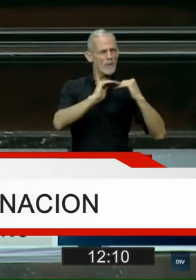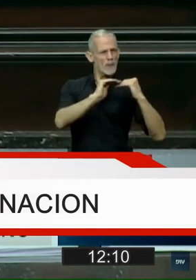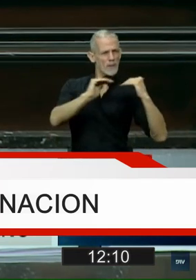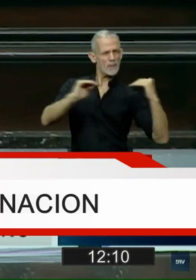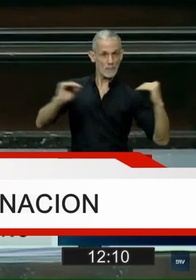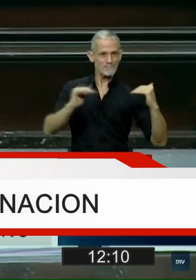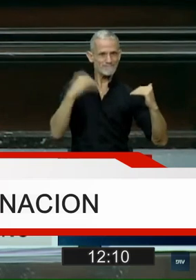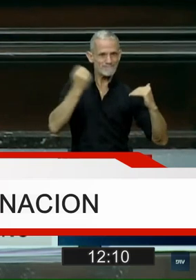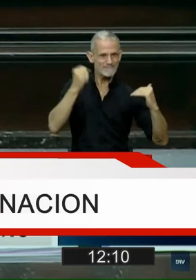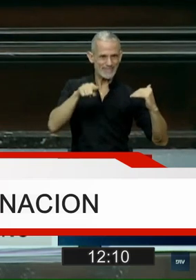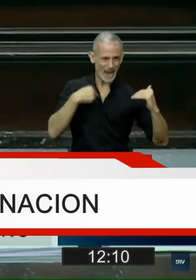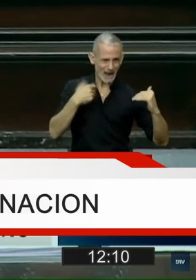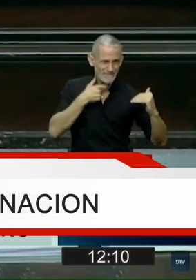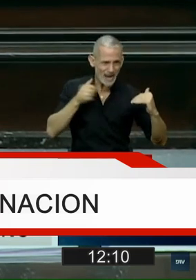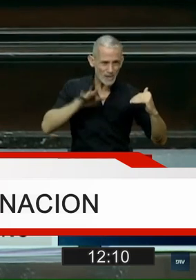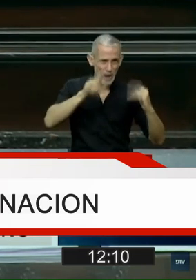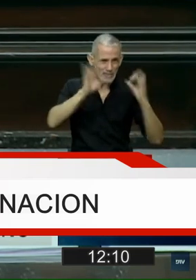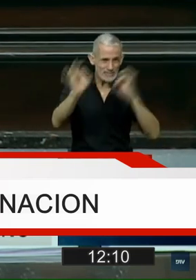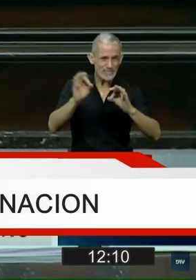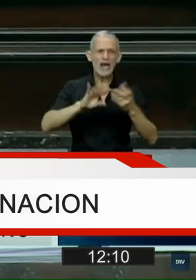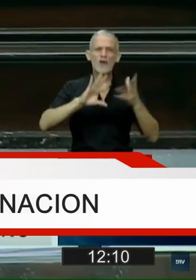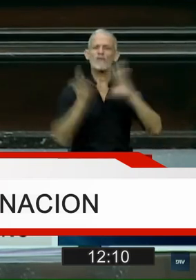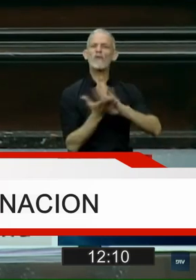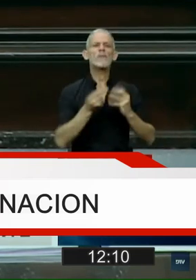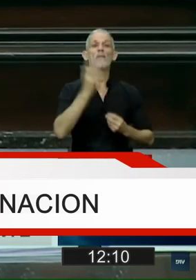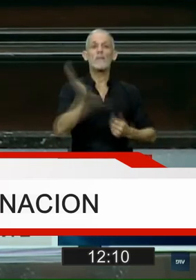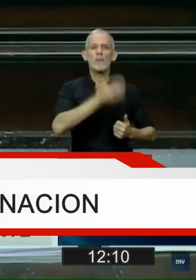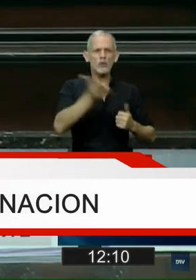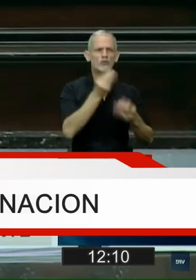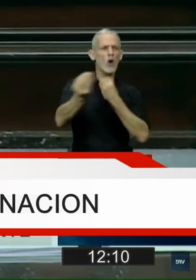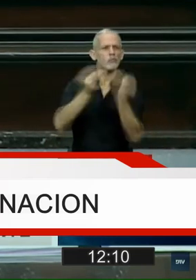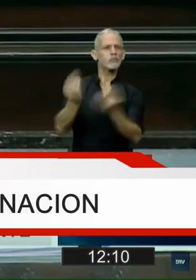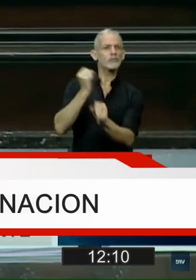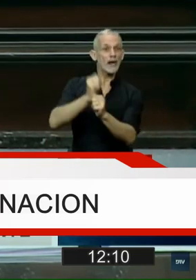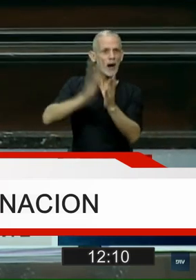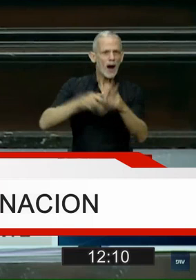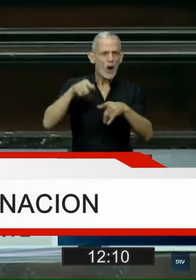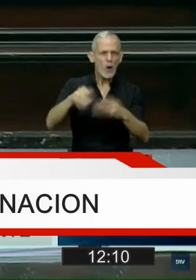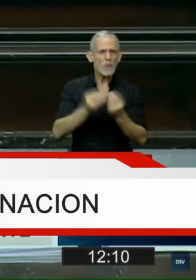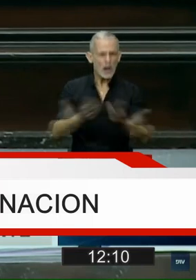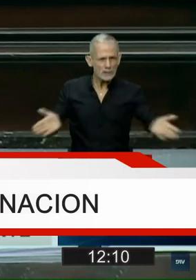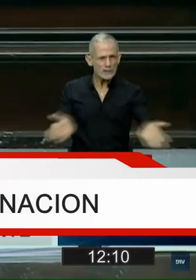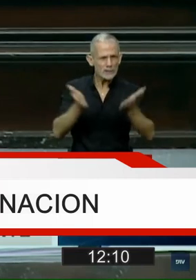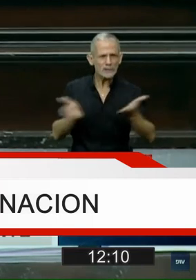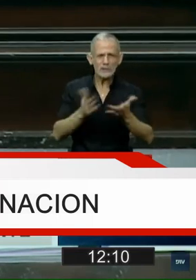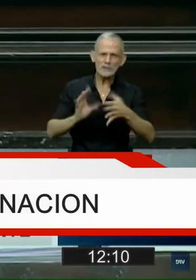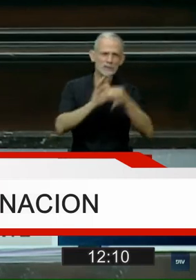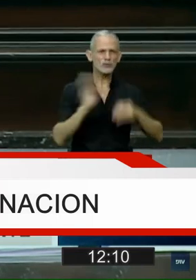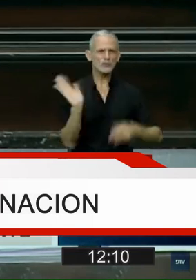que buscamos es una Argentina con un modelo de producción y empleo que podamos ir fortaleciendo entre